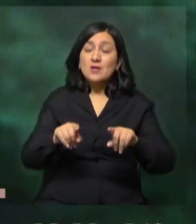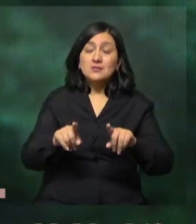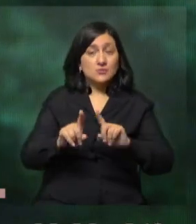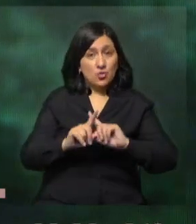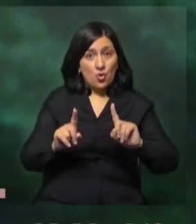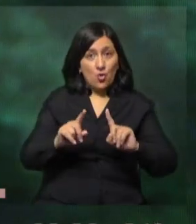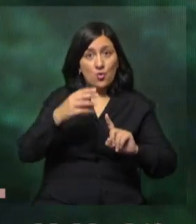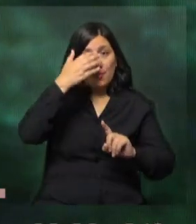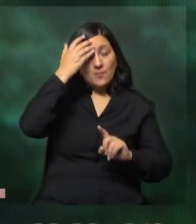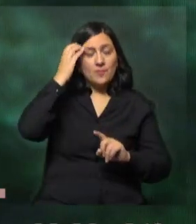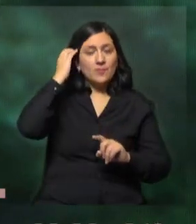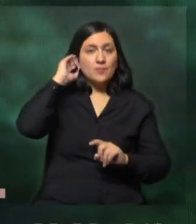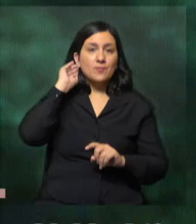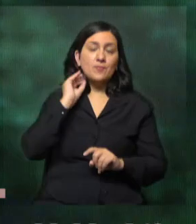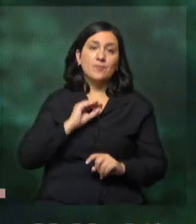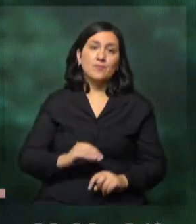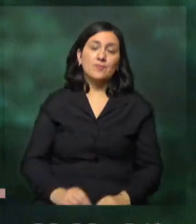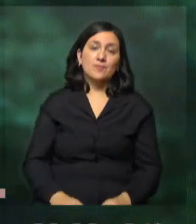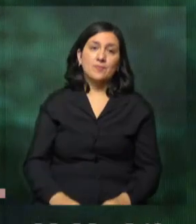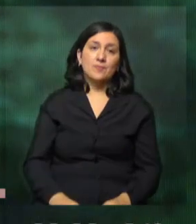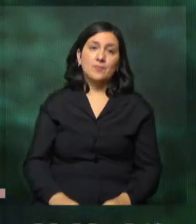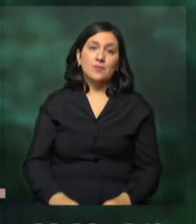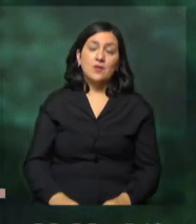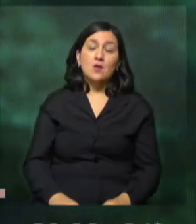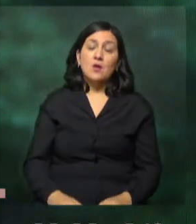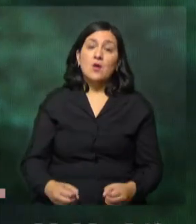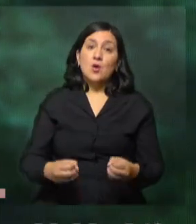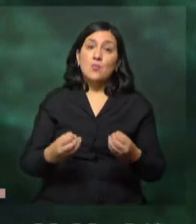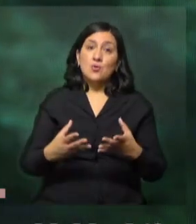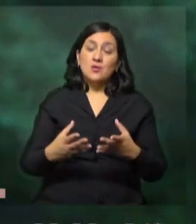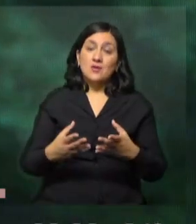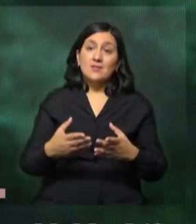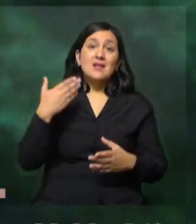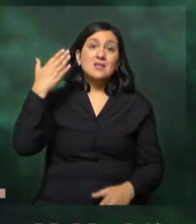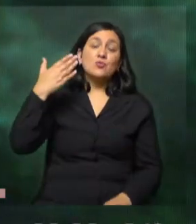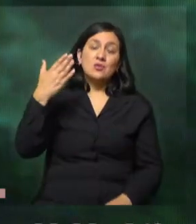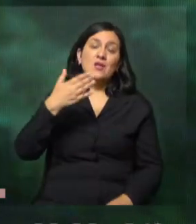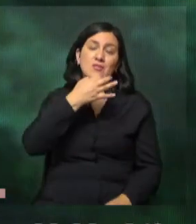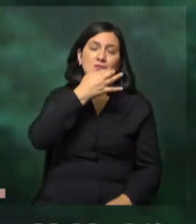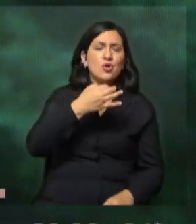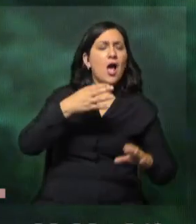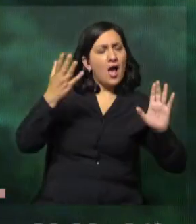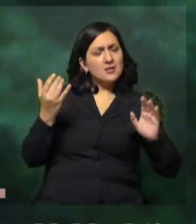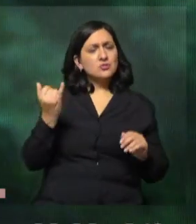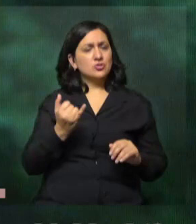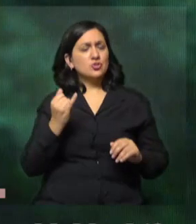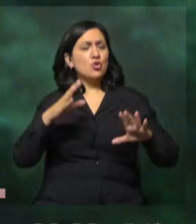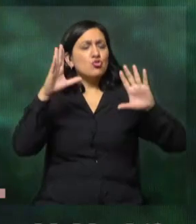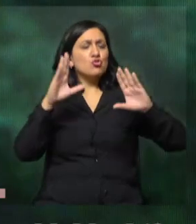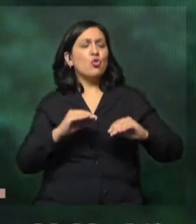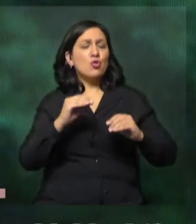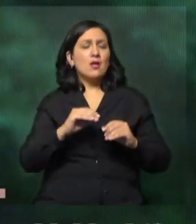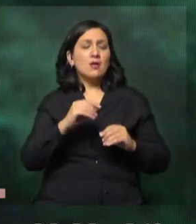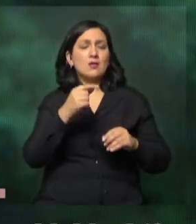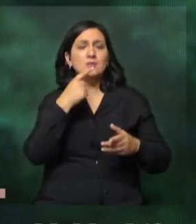inflación, eso es lo primero que hay que decir. Digo porque de las autoridades han salido a decir que todas las tarifas aumentaron por debajo de la inflación,